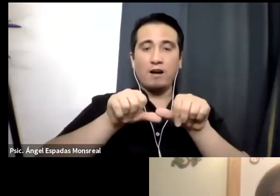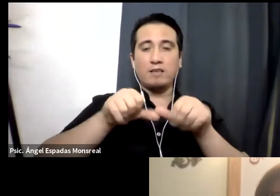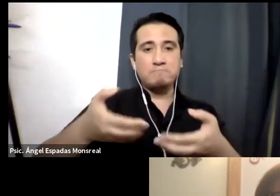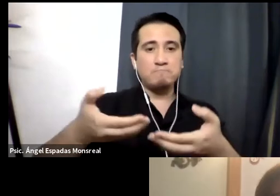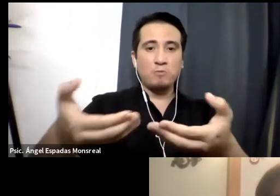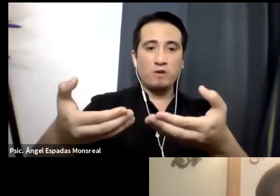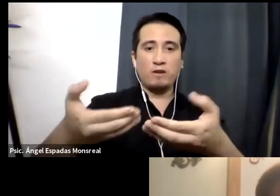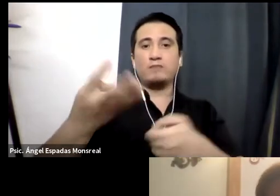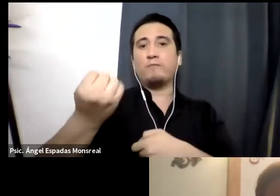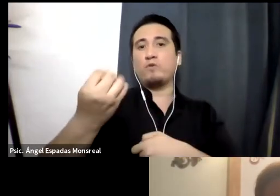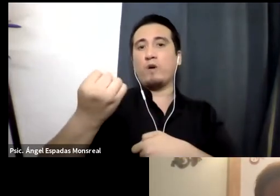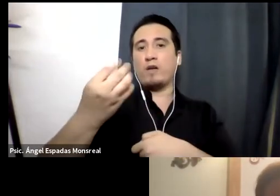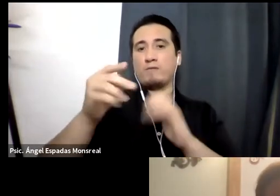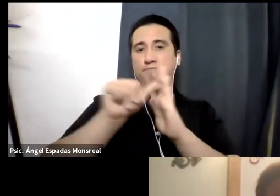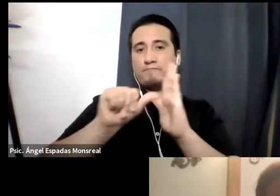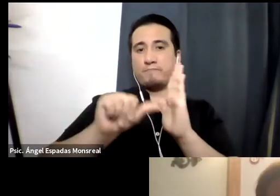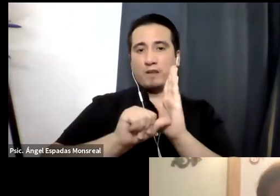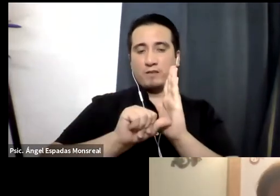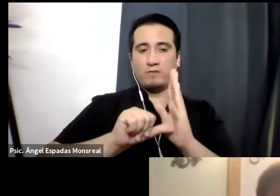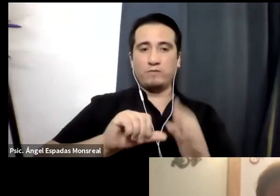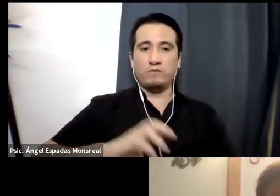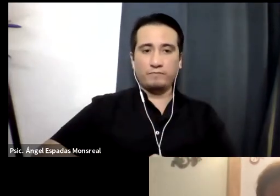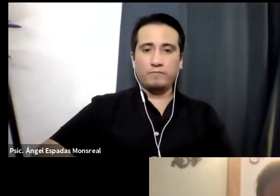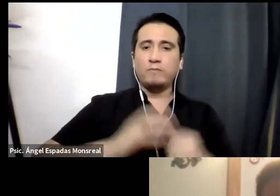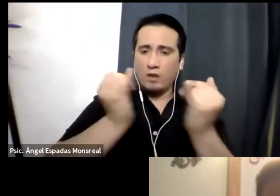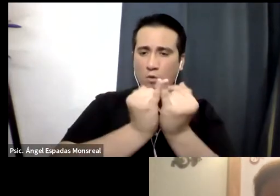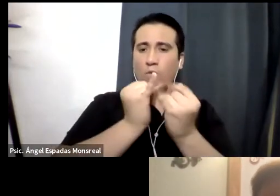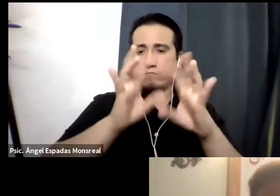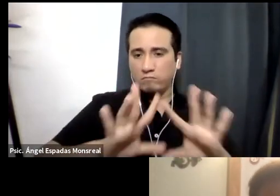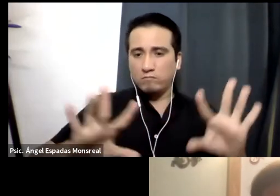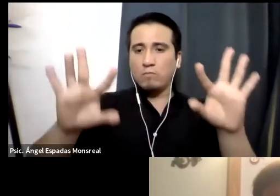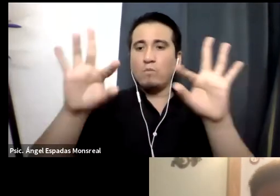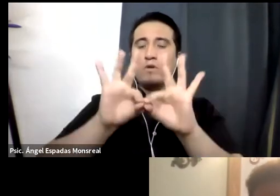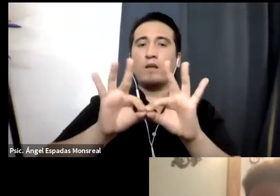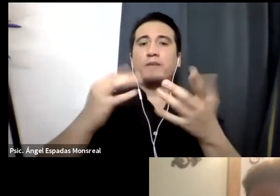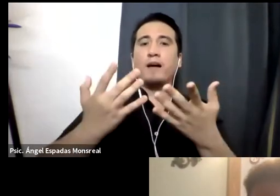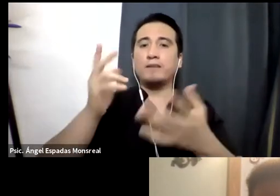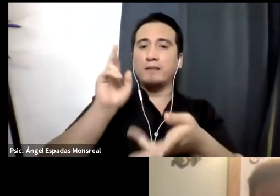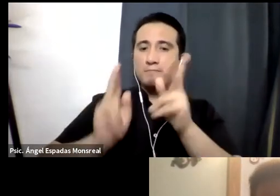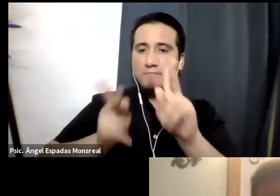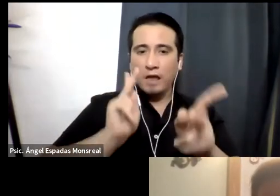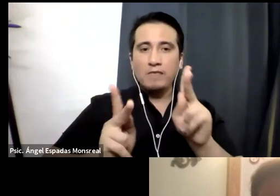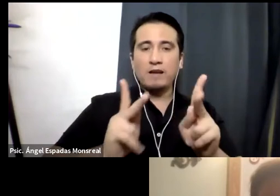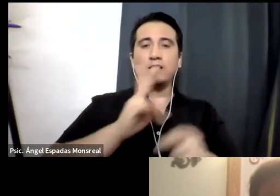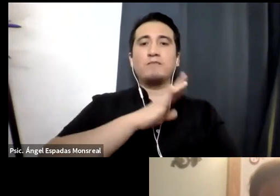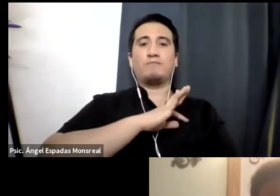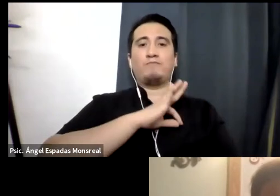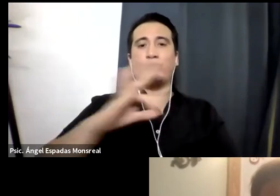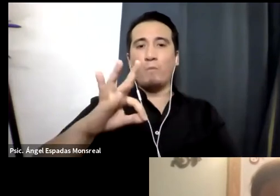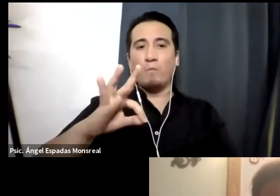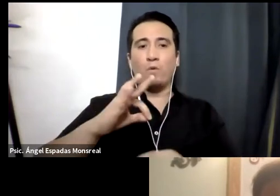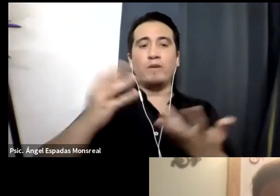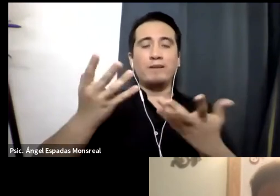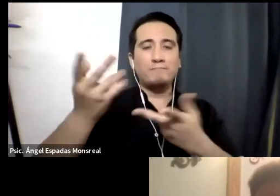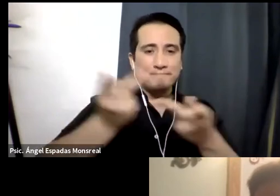Convención, y por eso es importante hacer este tipo de conversatorios para poder llevar a la práctica,